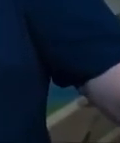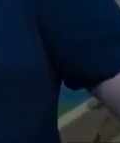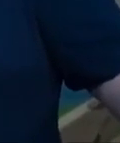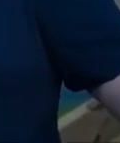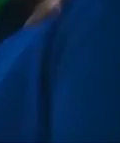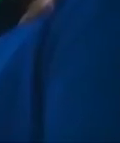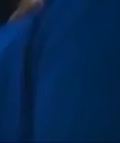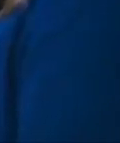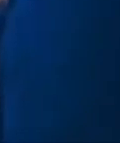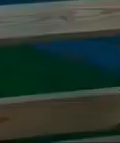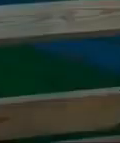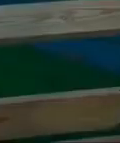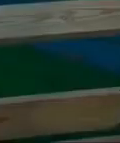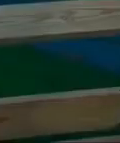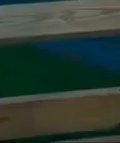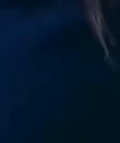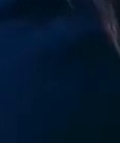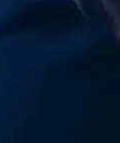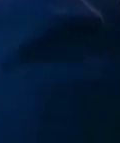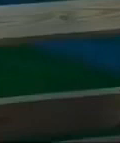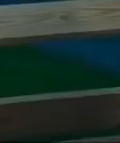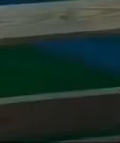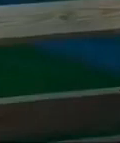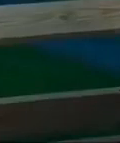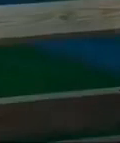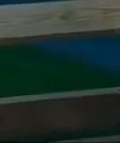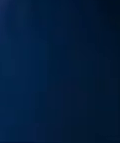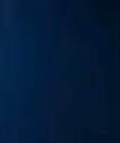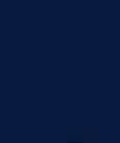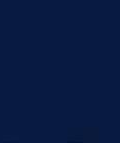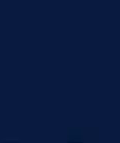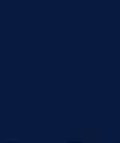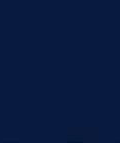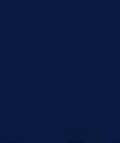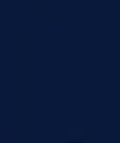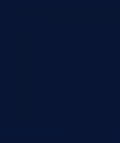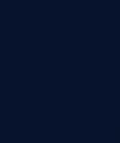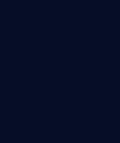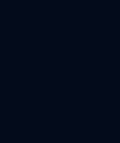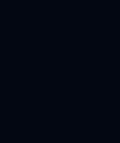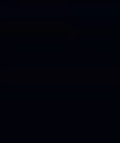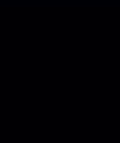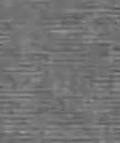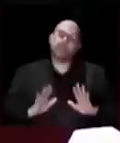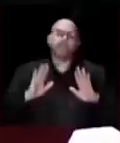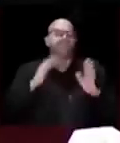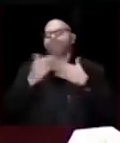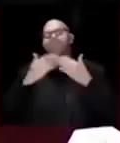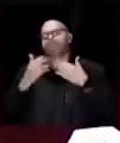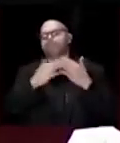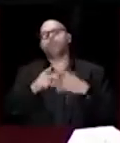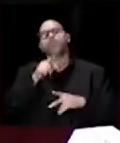César Vázquez y lo ponemos a bailar la pelúa. Se la damos sin mascarilla. Y le tosemos la cara. Eso es. Por nuestra tierra bella, por Puerto Rico. Soy Jennifer González y apruebo esta parranda.